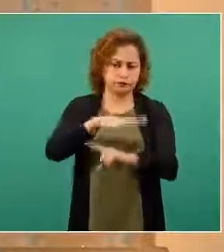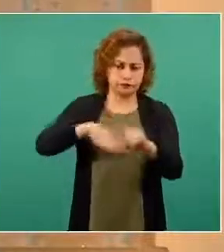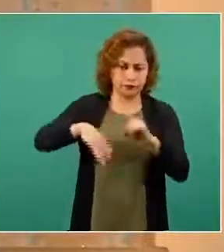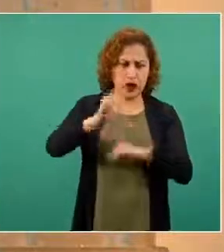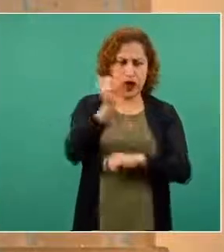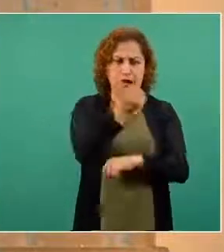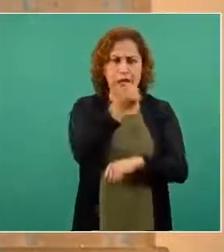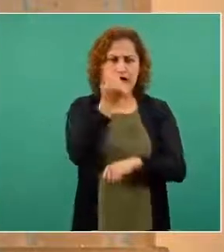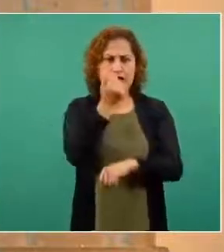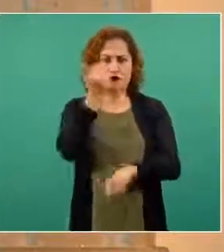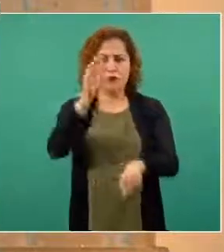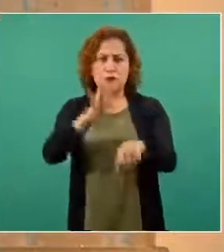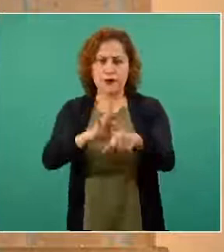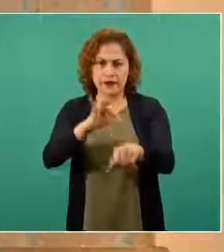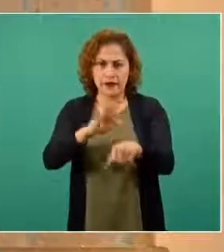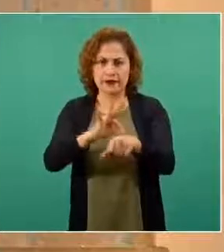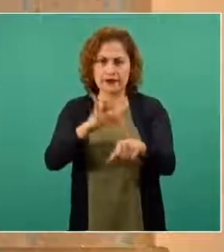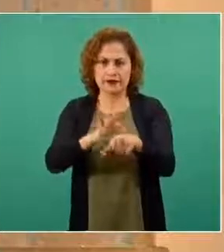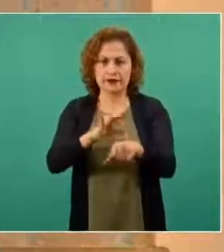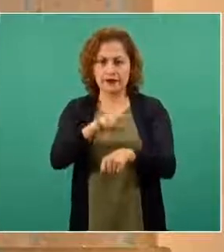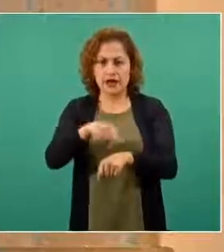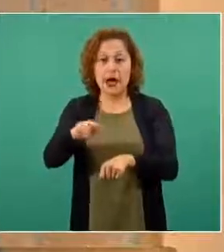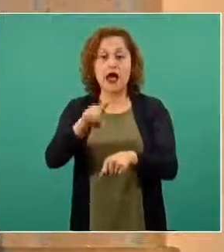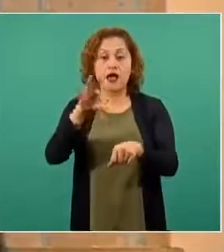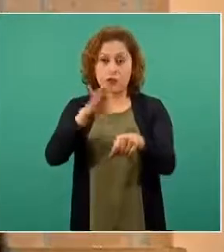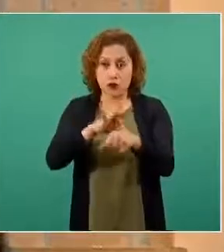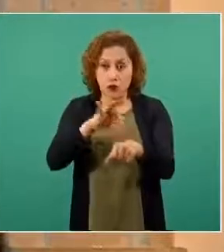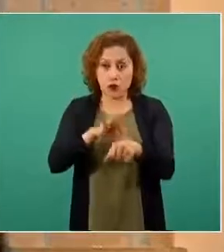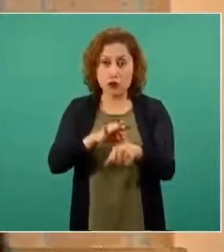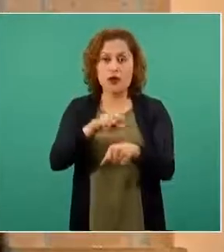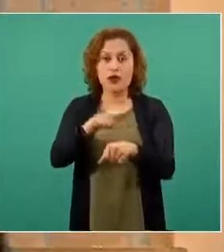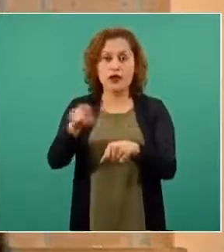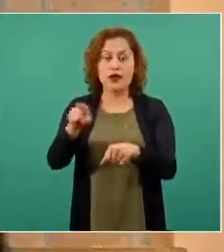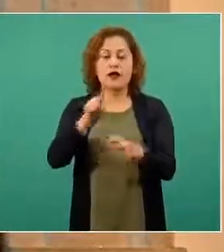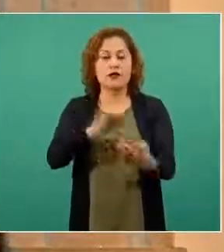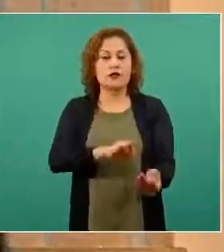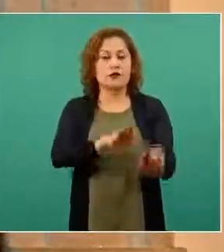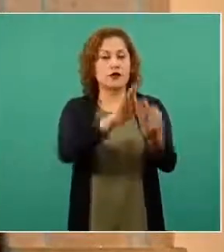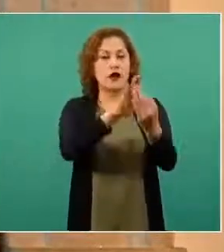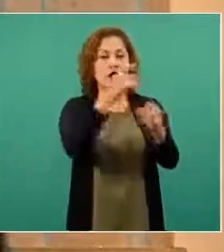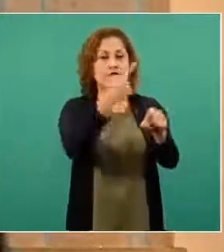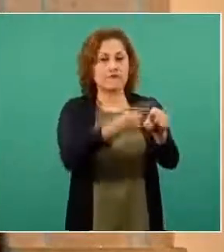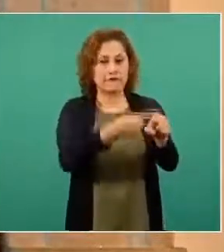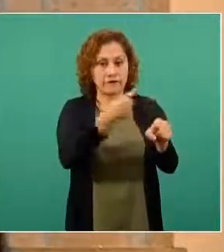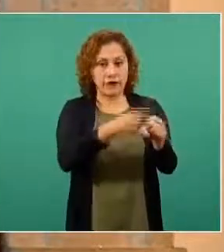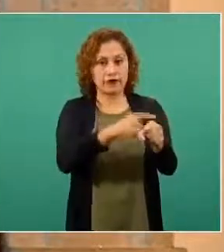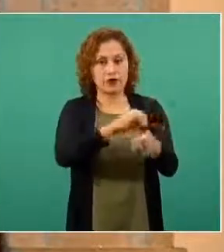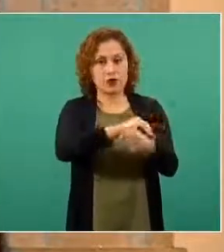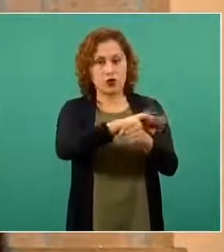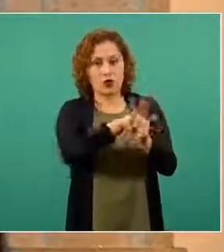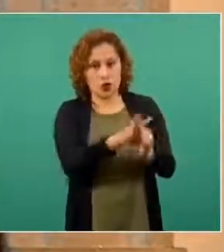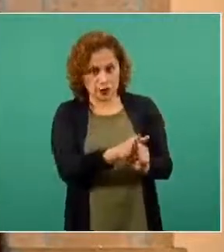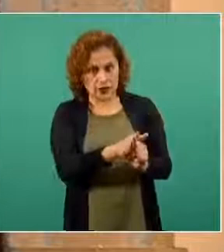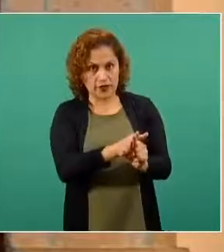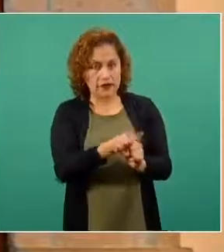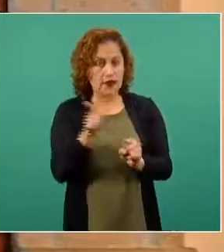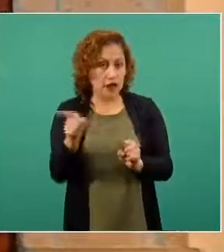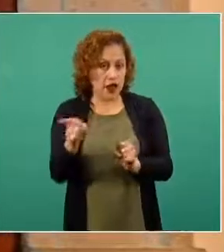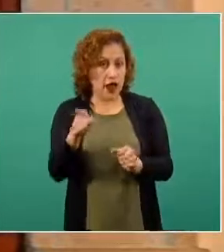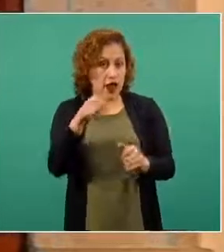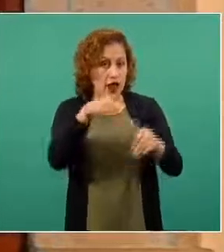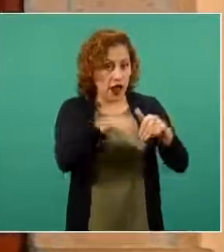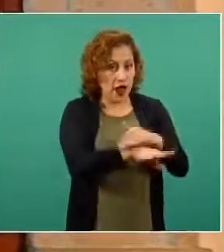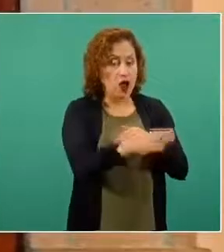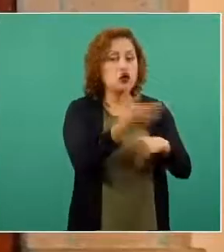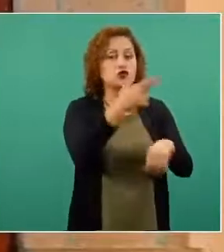médicos que se encargan de atención de paciente COVID en la primera línea. De este grupo de médicos que están en hospitales de